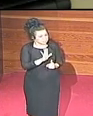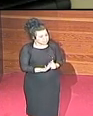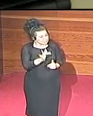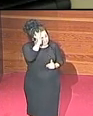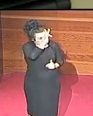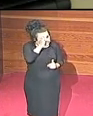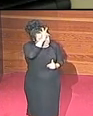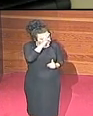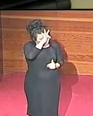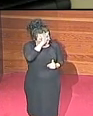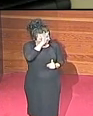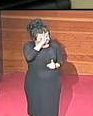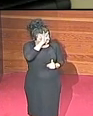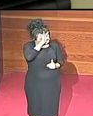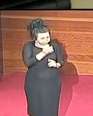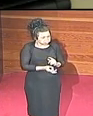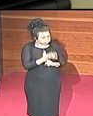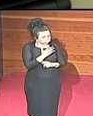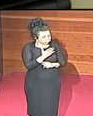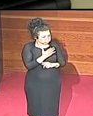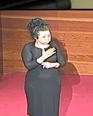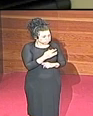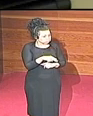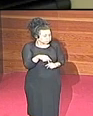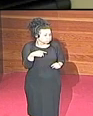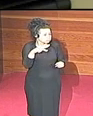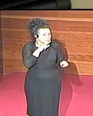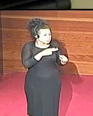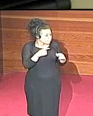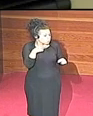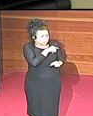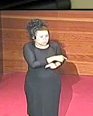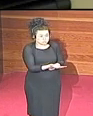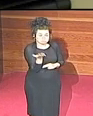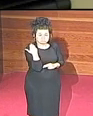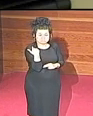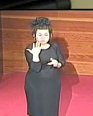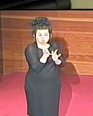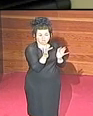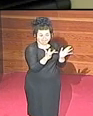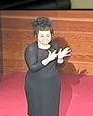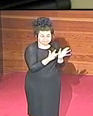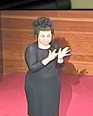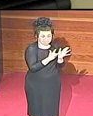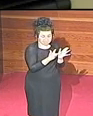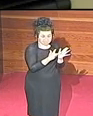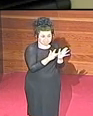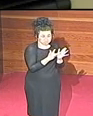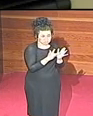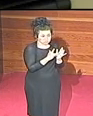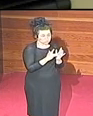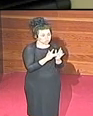teoría, Timofey Sergeyev. Y este escribió el pasado mes de abril en RIA Novosti, una agencia de